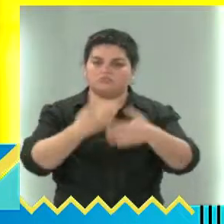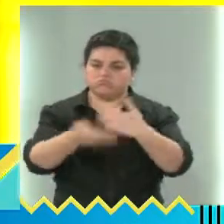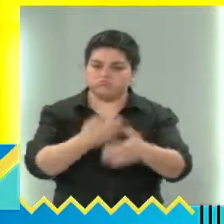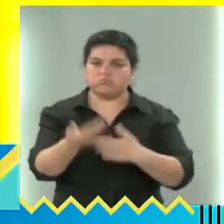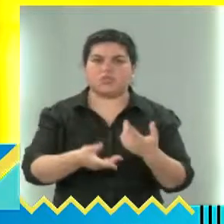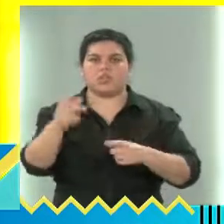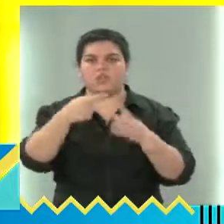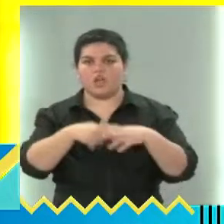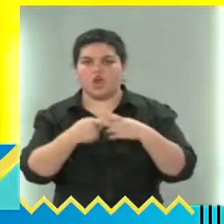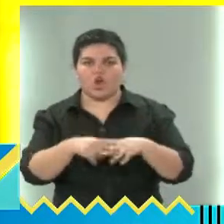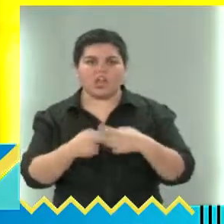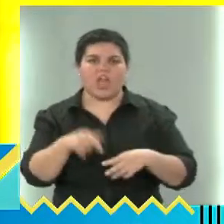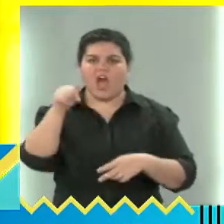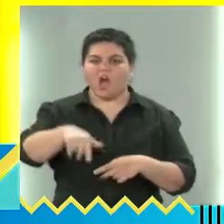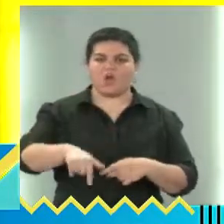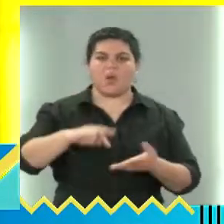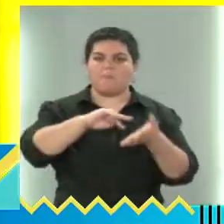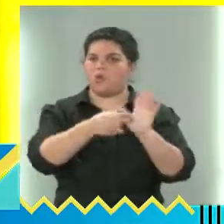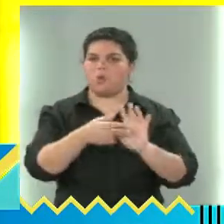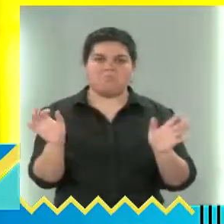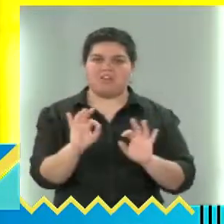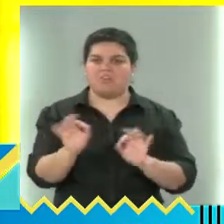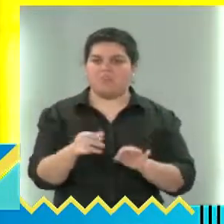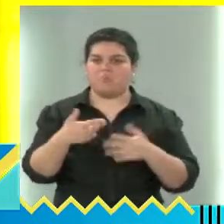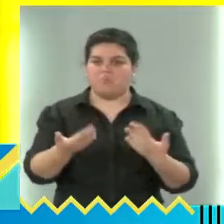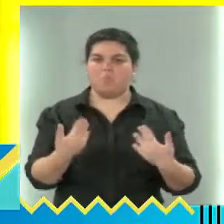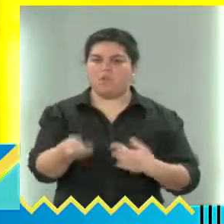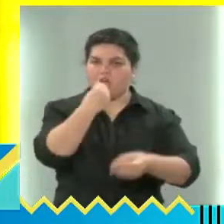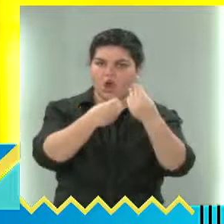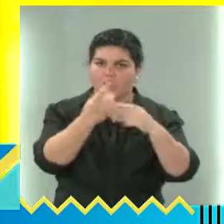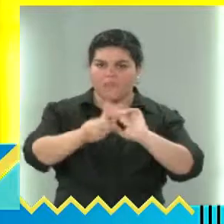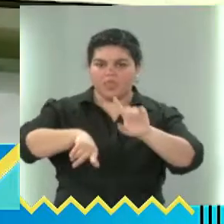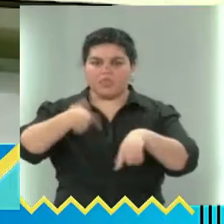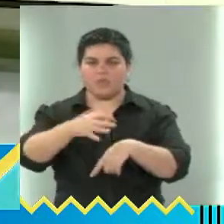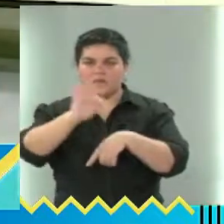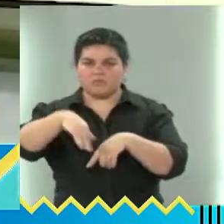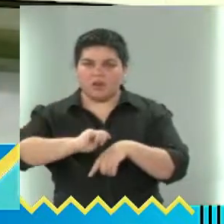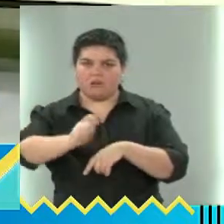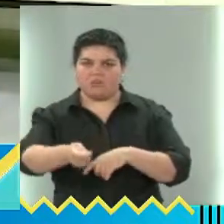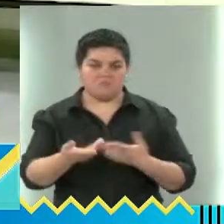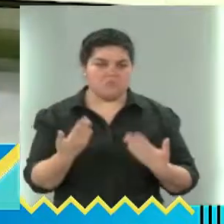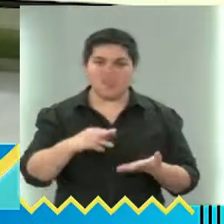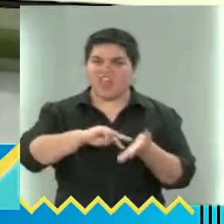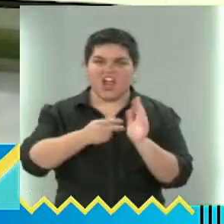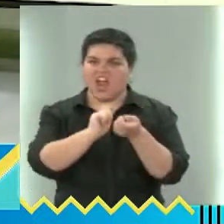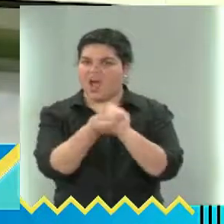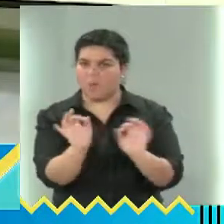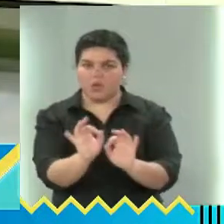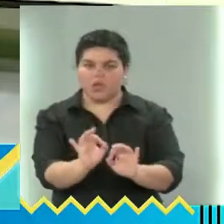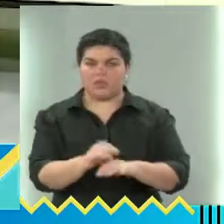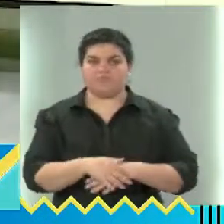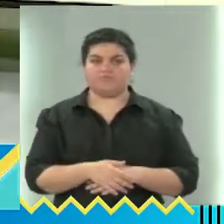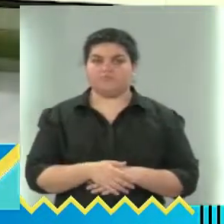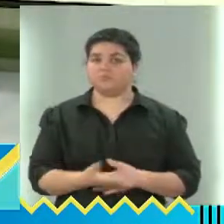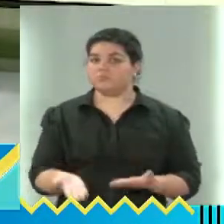tecnología ha avanzado que no hay ninguna interferencia en la determinación, los resultados de esa serología. Bien. Digamos que se puede ir con un